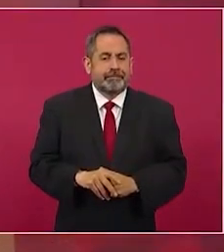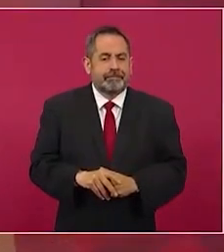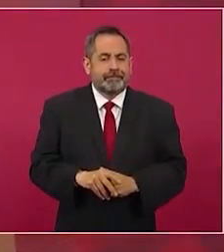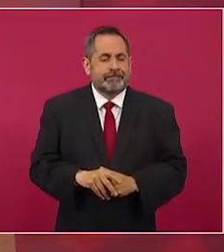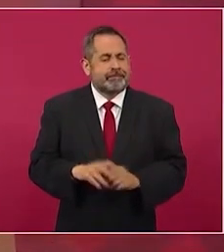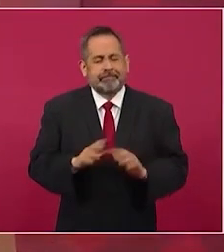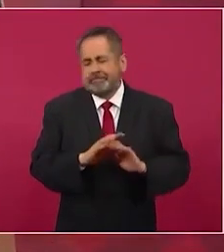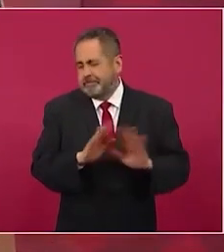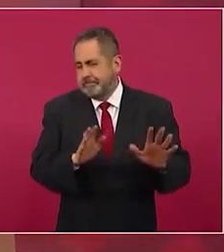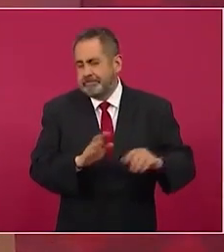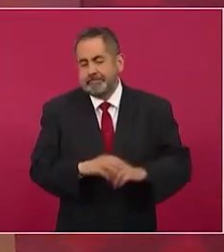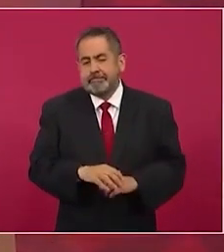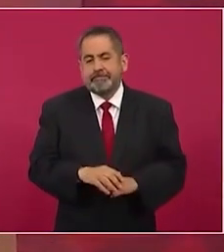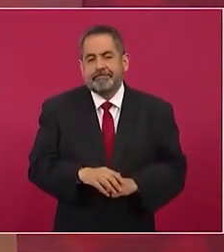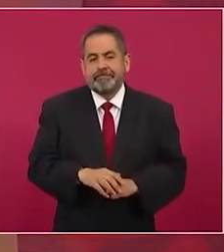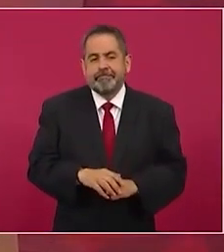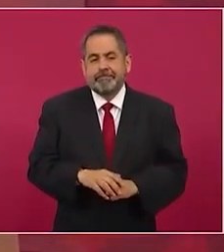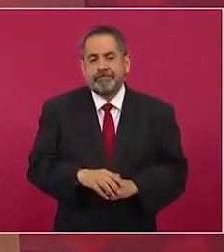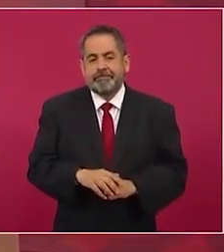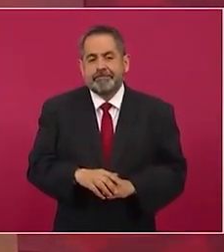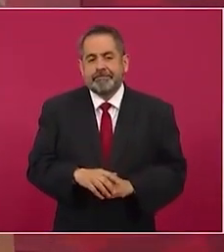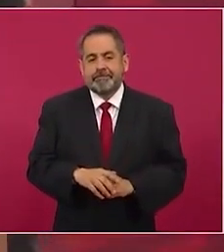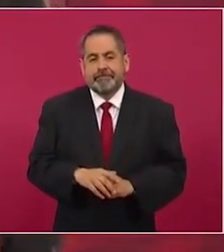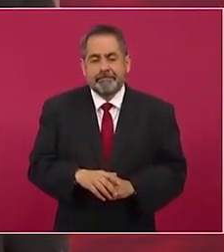Los mismos